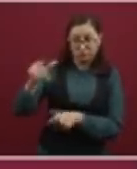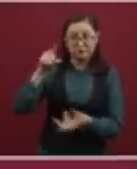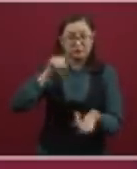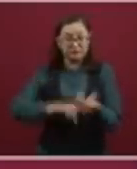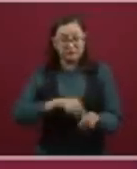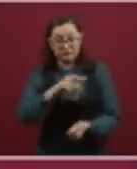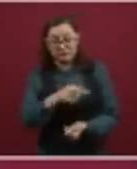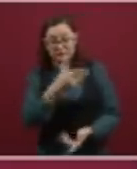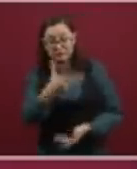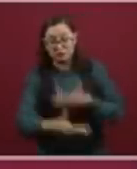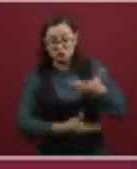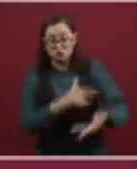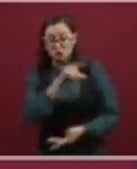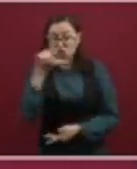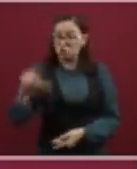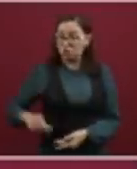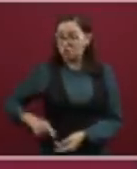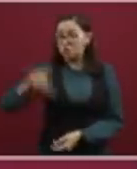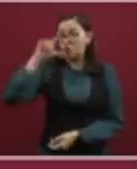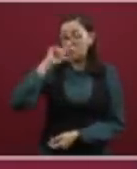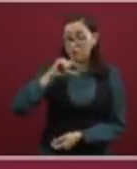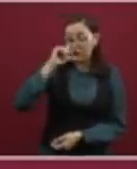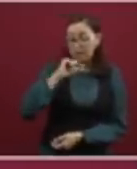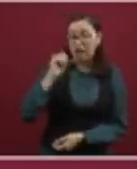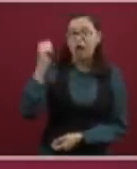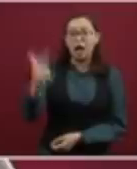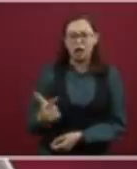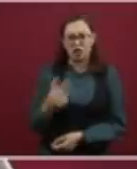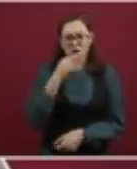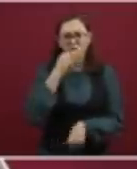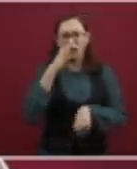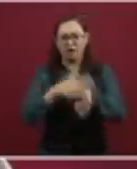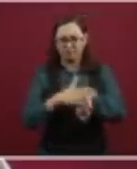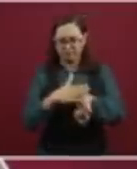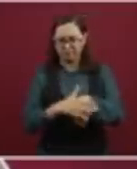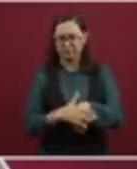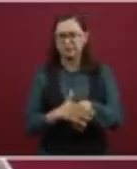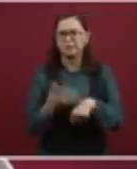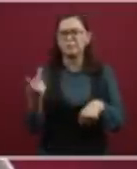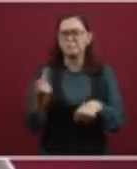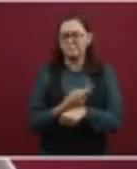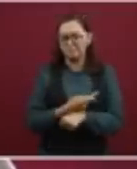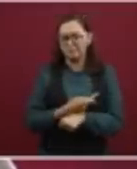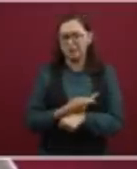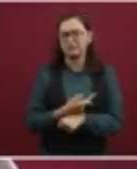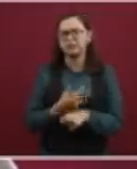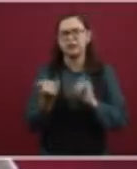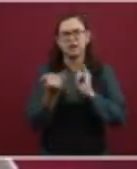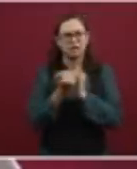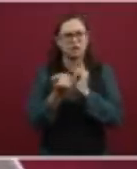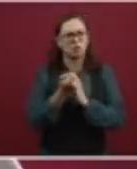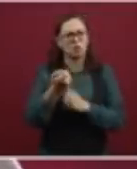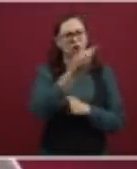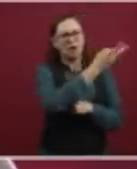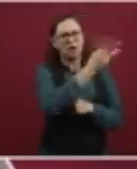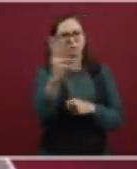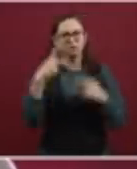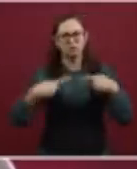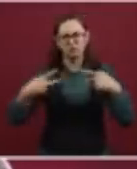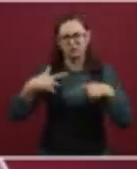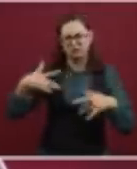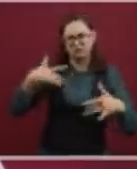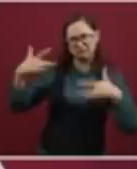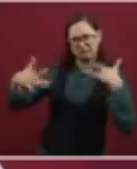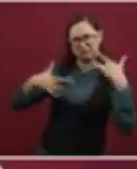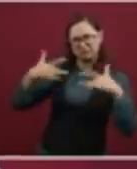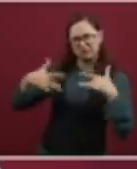hubiera incurrido en alguna falta y atender a los cuestionamientos que la opinión pública tuviera al respecto.